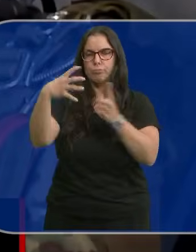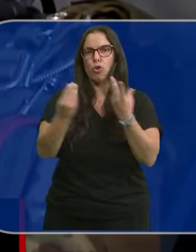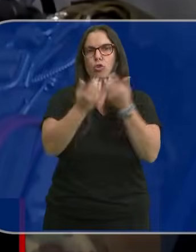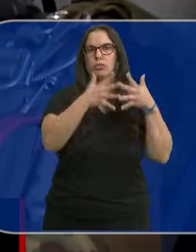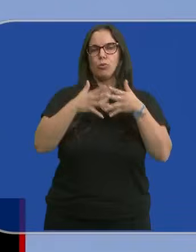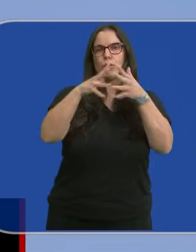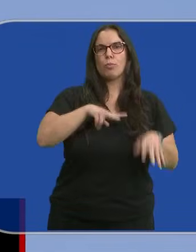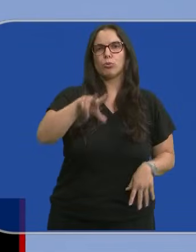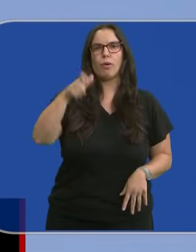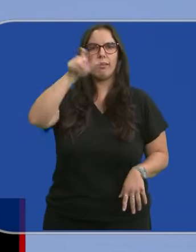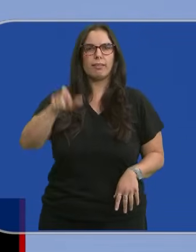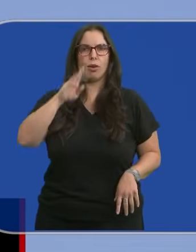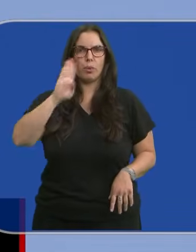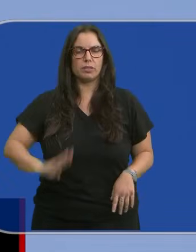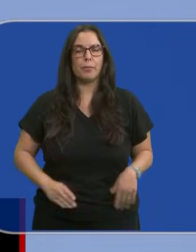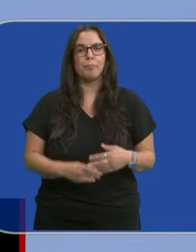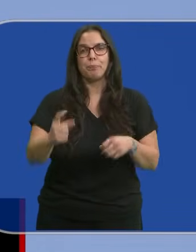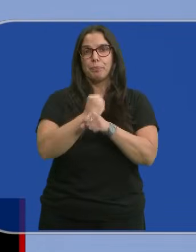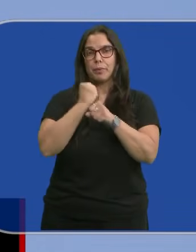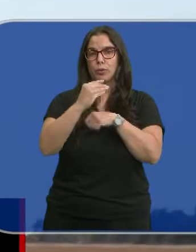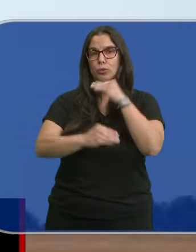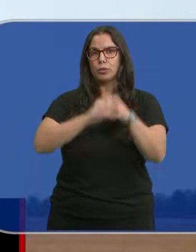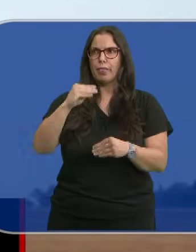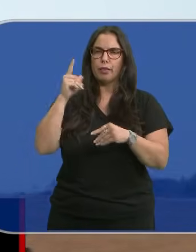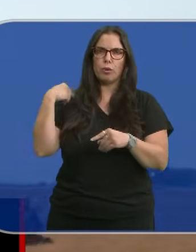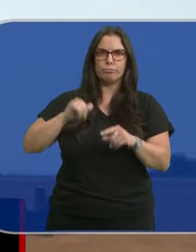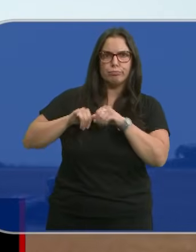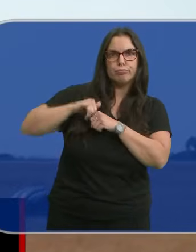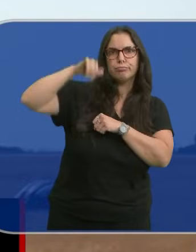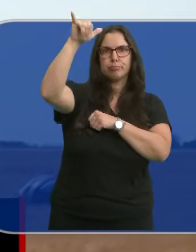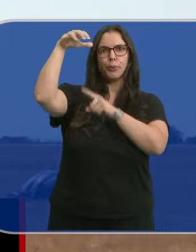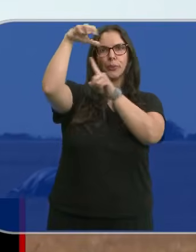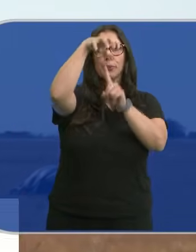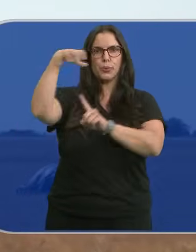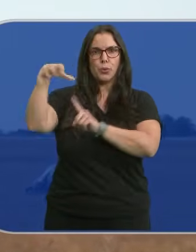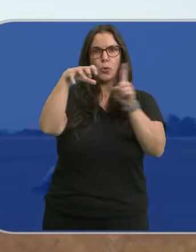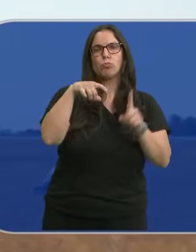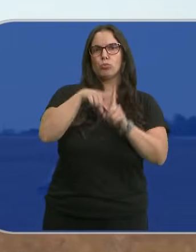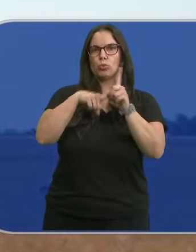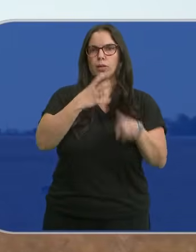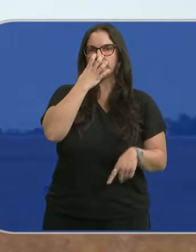Unidos, Portugal, Italia y Brasil. Los trabajos se han efectuado a gran altura, con empleo de oxígeno.